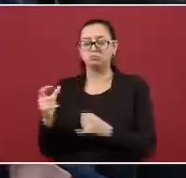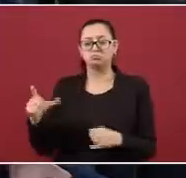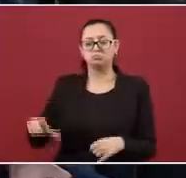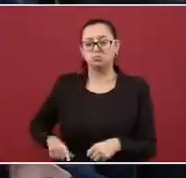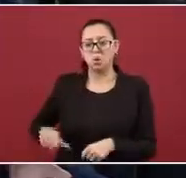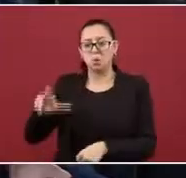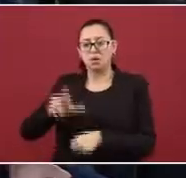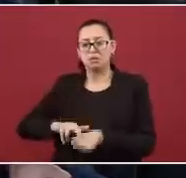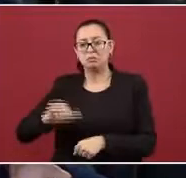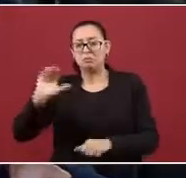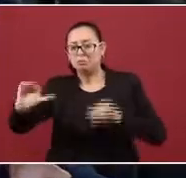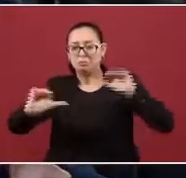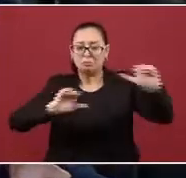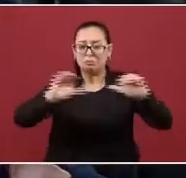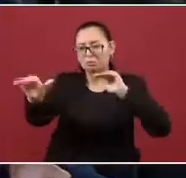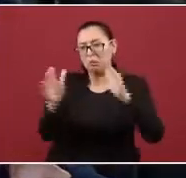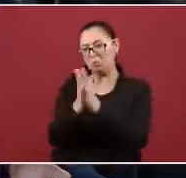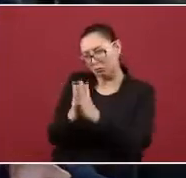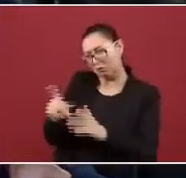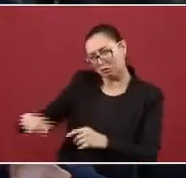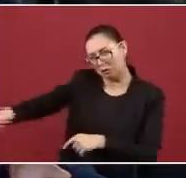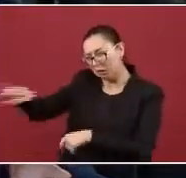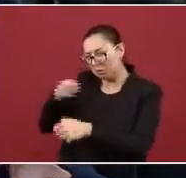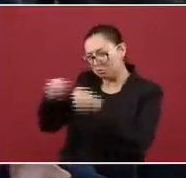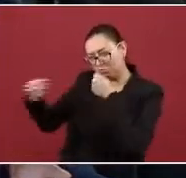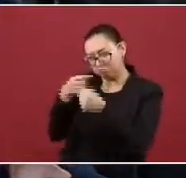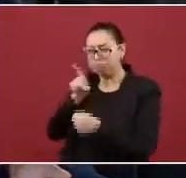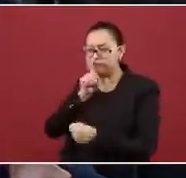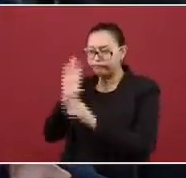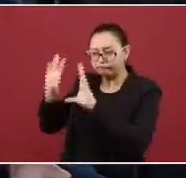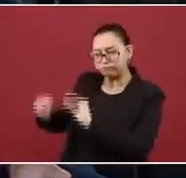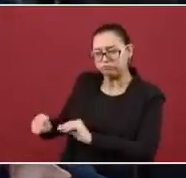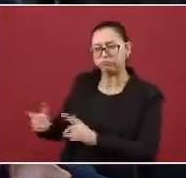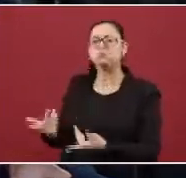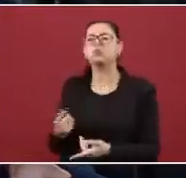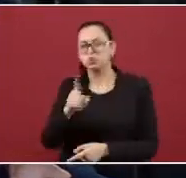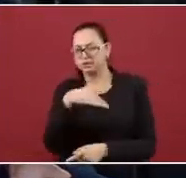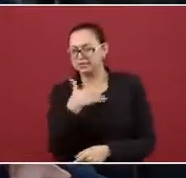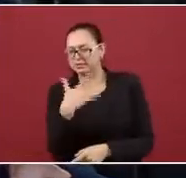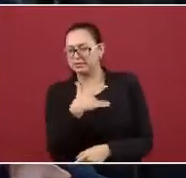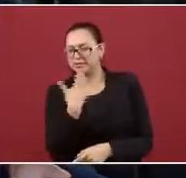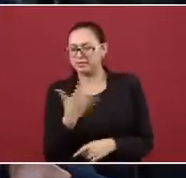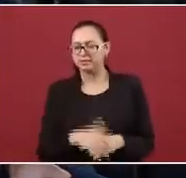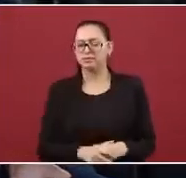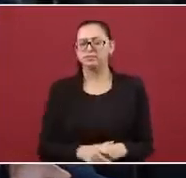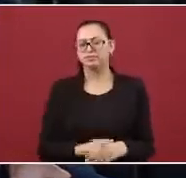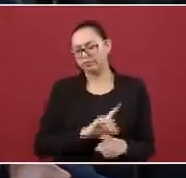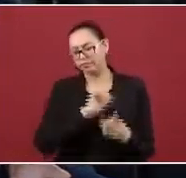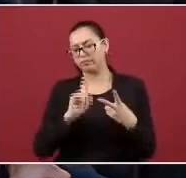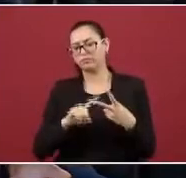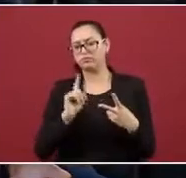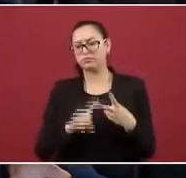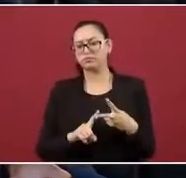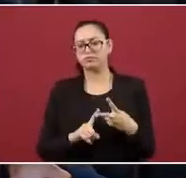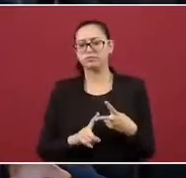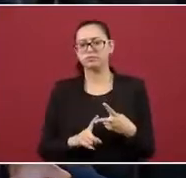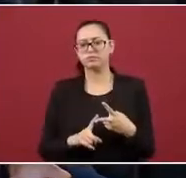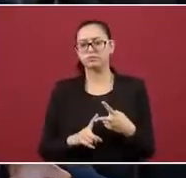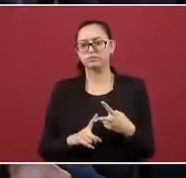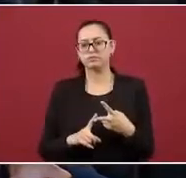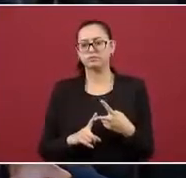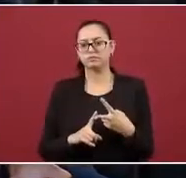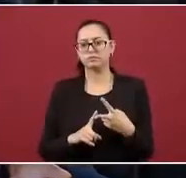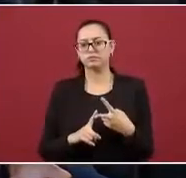que censure a los medios. Y preguntarle, presidente, nada más para concluir, ¿cuál será el periodo en que va a abrir los